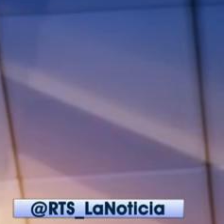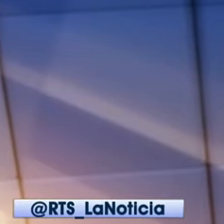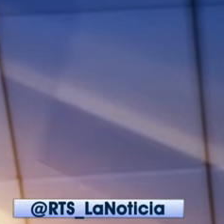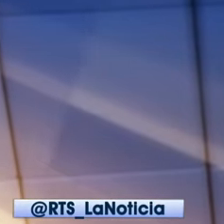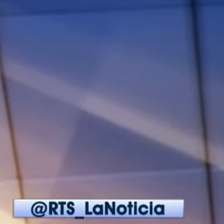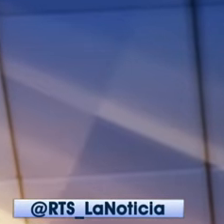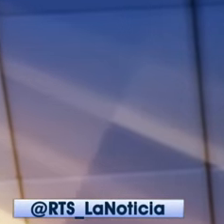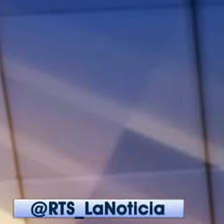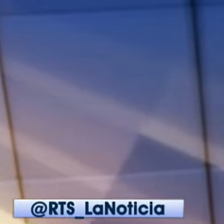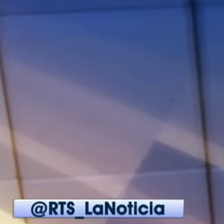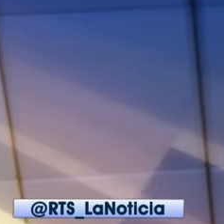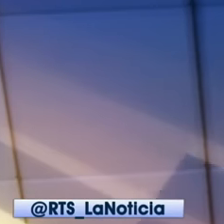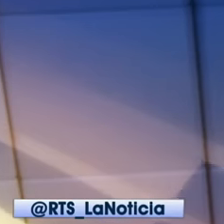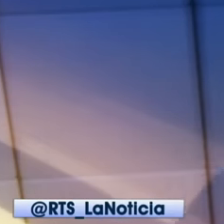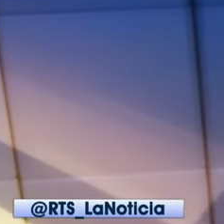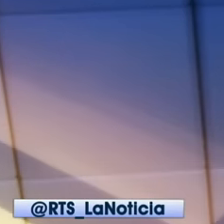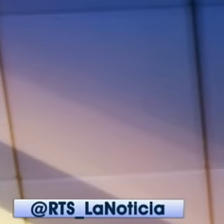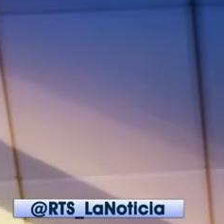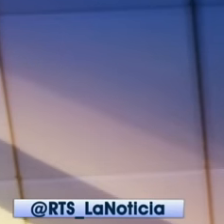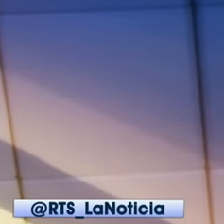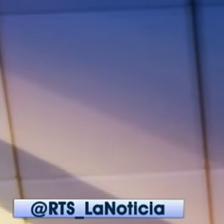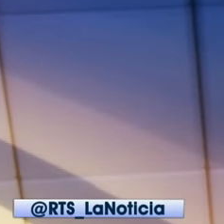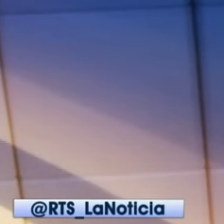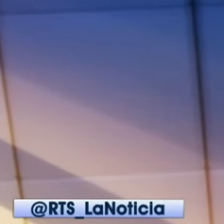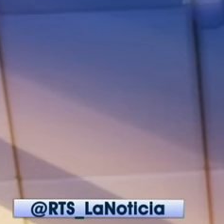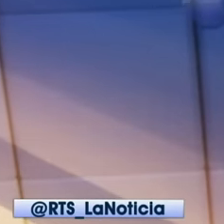12.438.406 personas habitan en el Ecuador. Hay